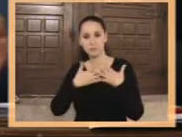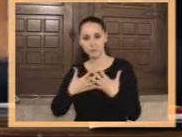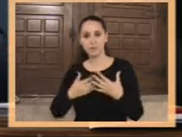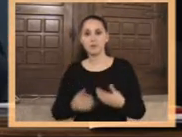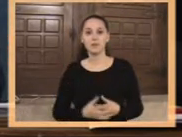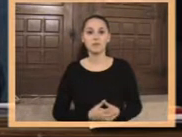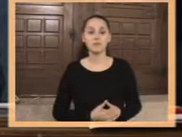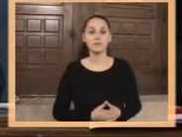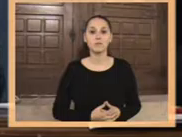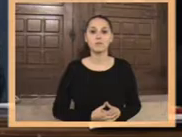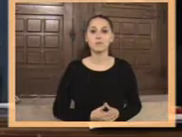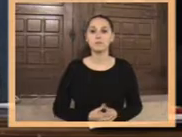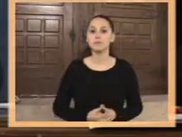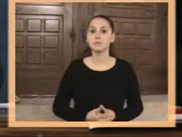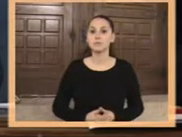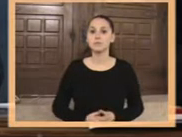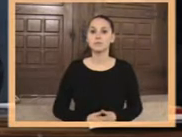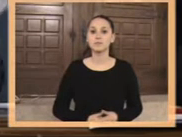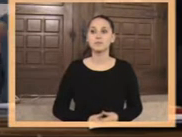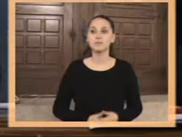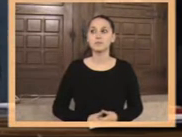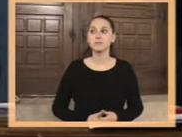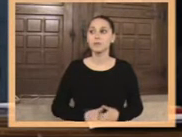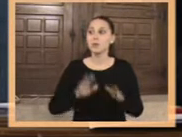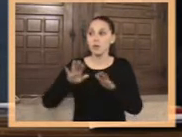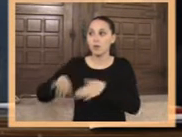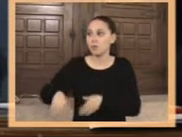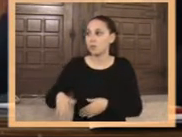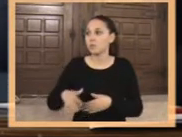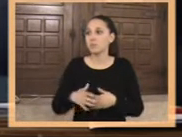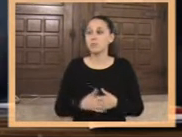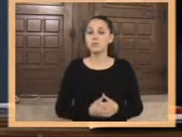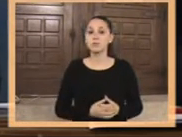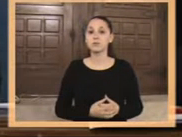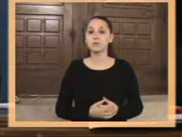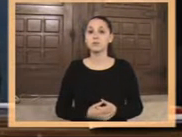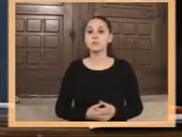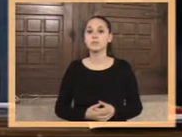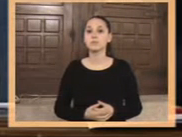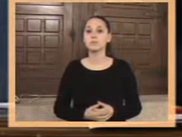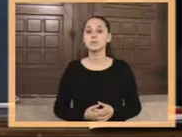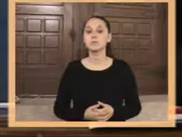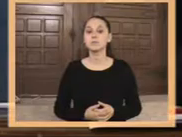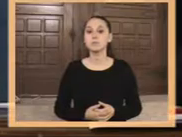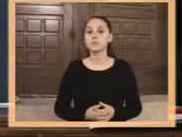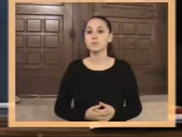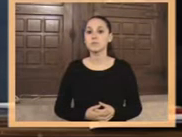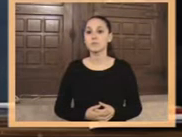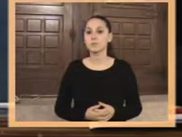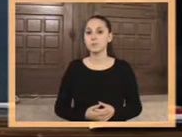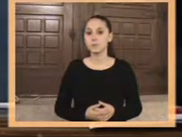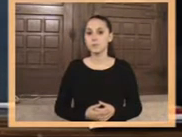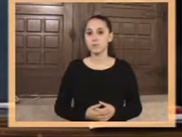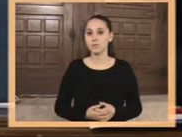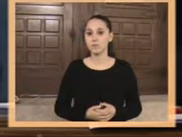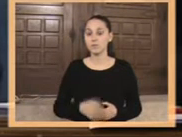acuerdo? Para que ustedes la han abanderado ahora. Y, por último, instarle también, señor Hernández, que corre